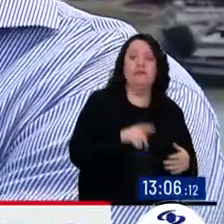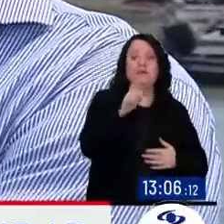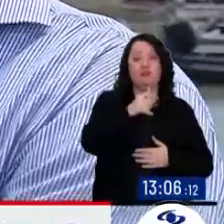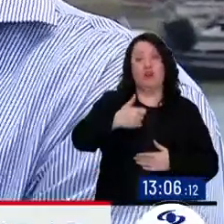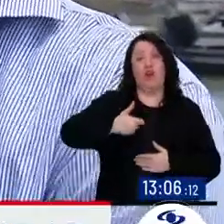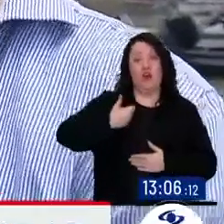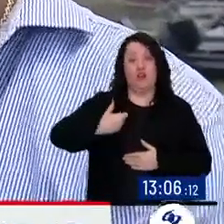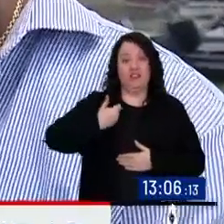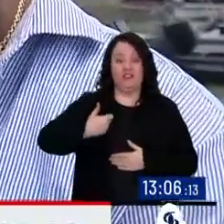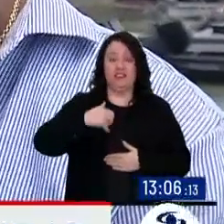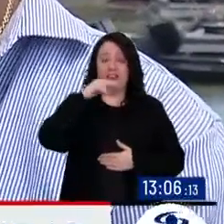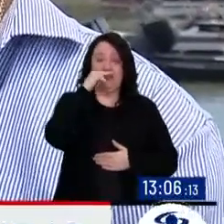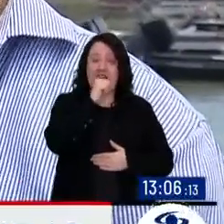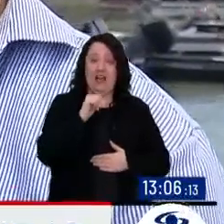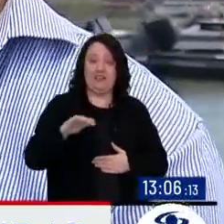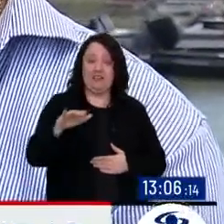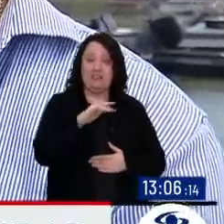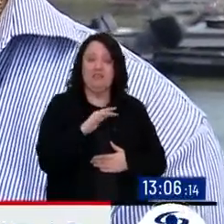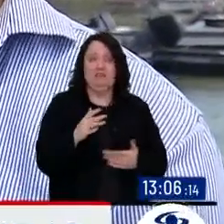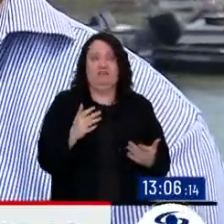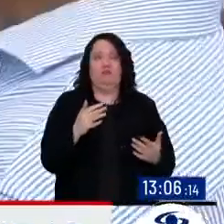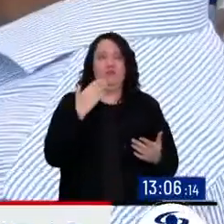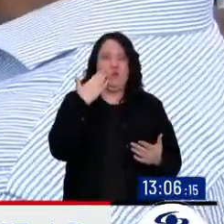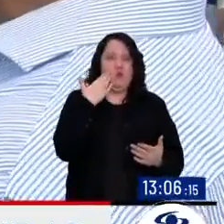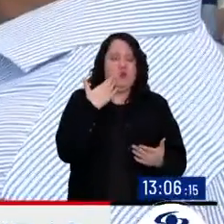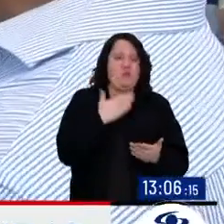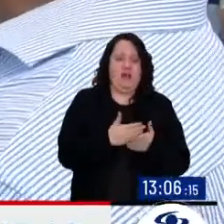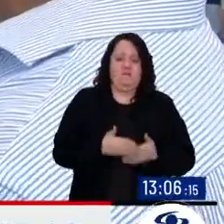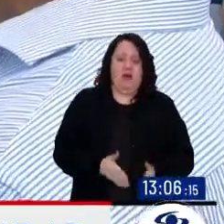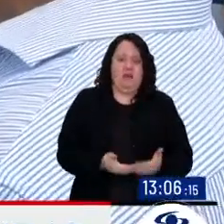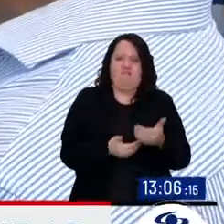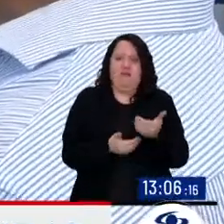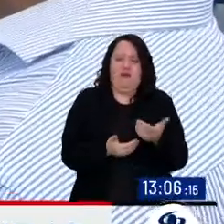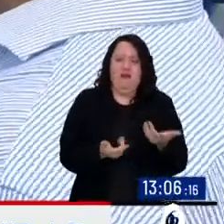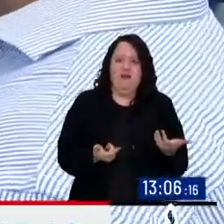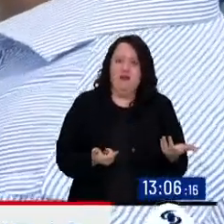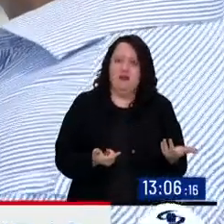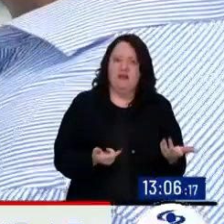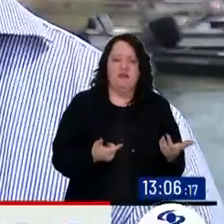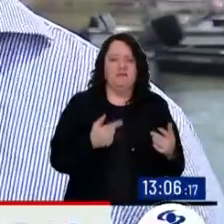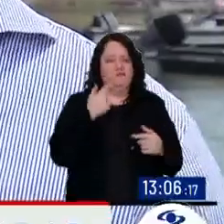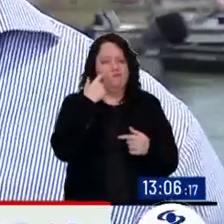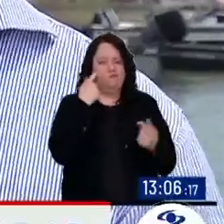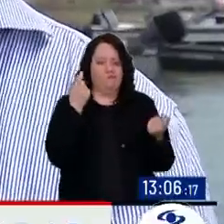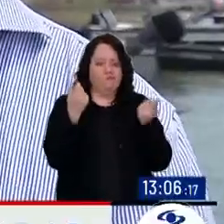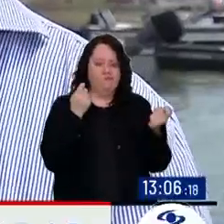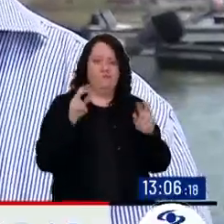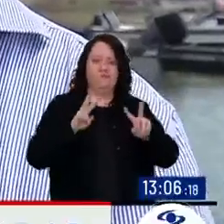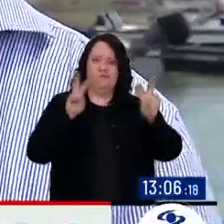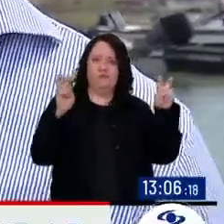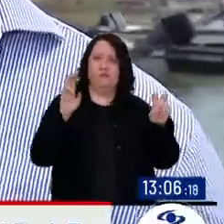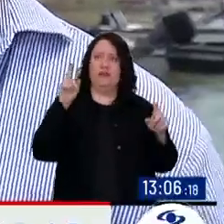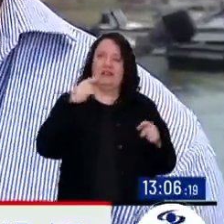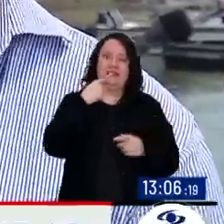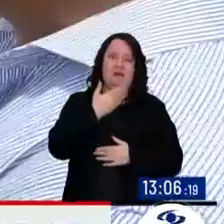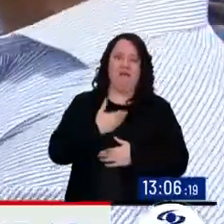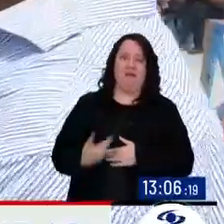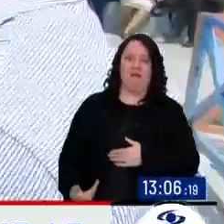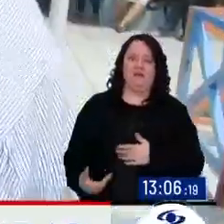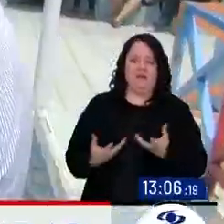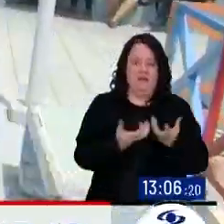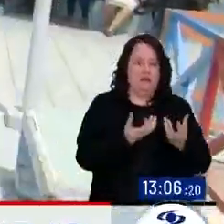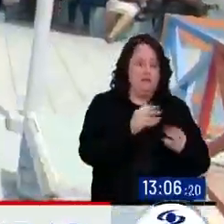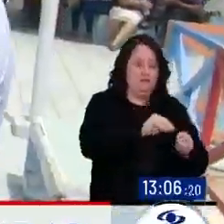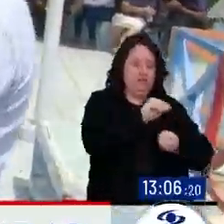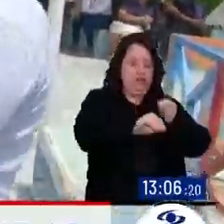niñas están teniendo bebés desde muy temprana edad y definitivamente hay que hacer el tema, lo que dice el presidente, reubicación. Eli,